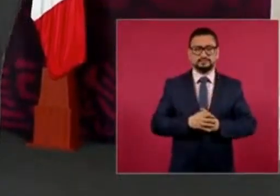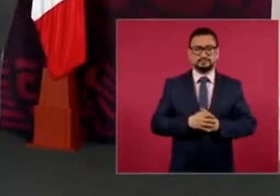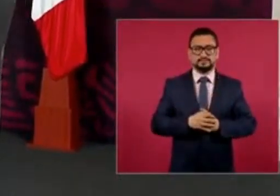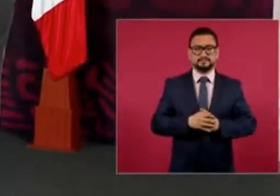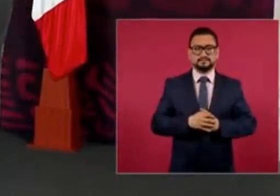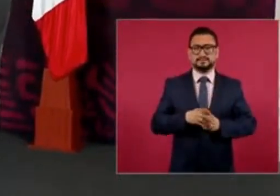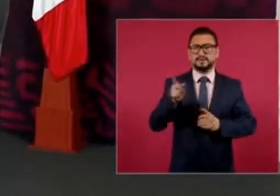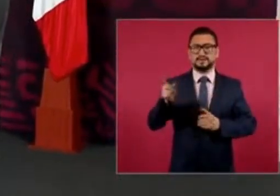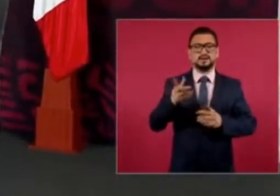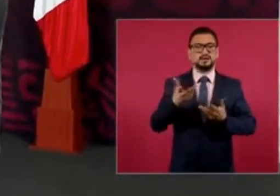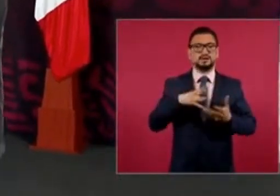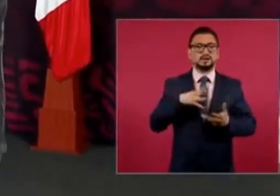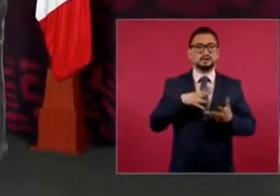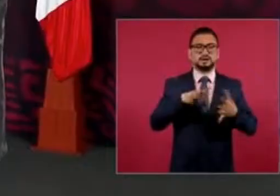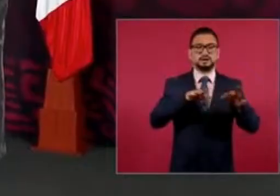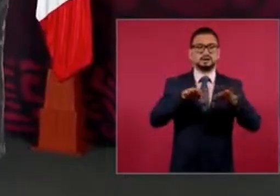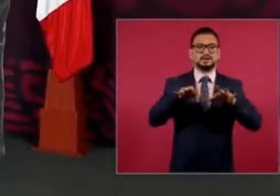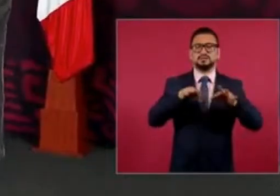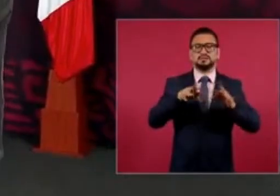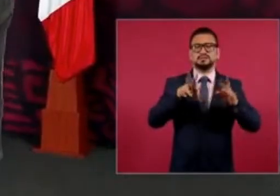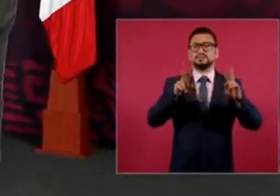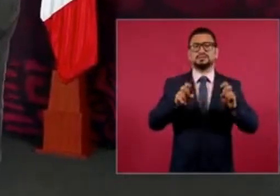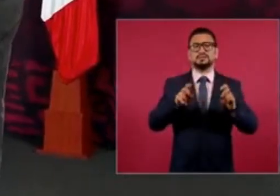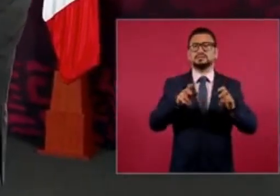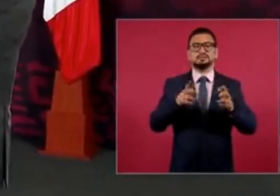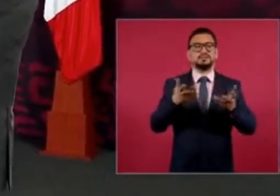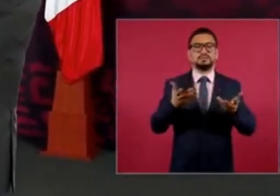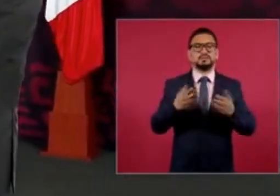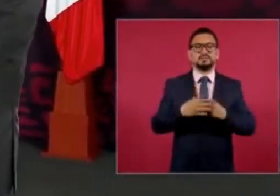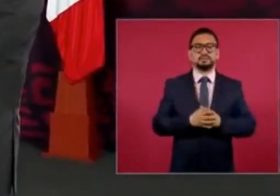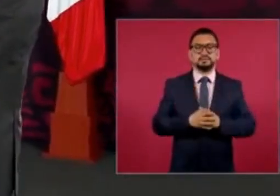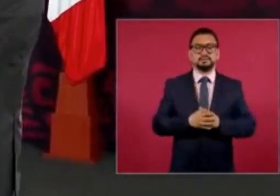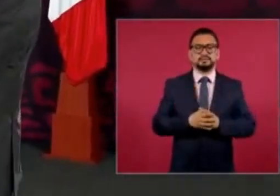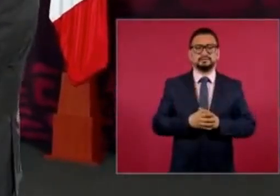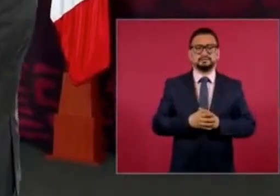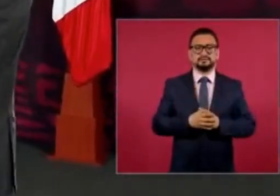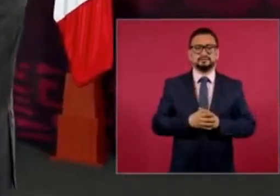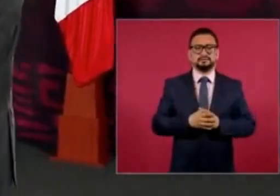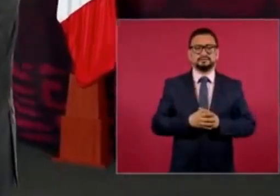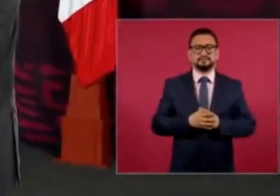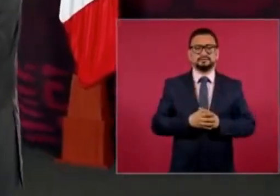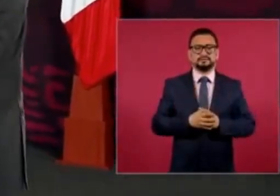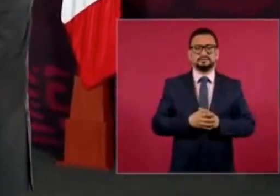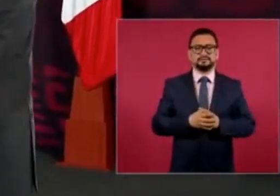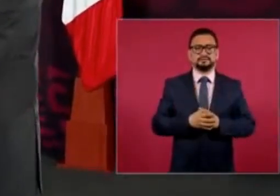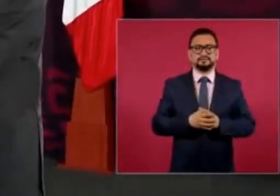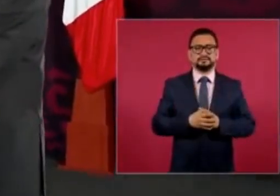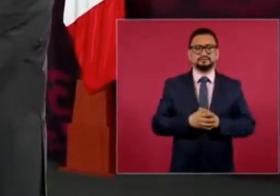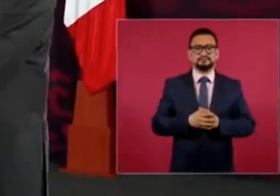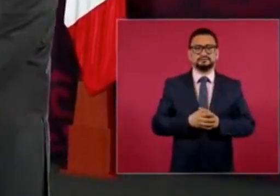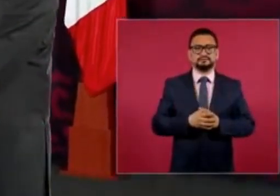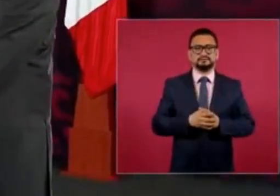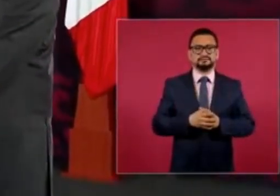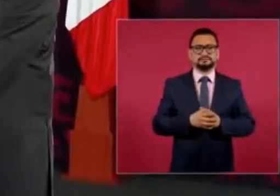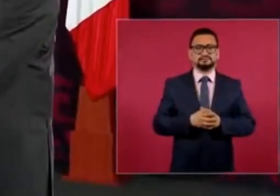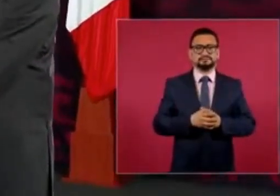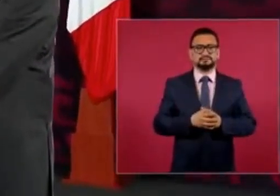tiene que ver con toda la